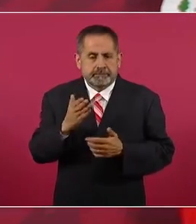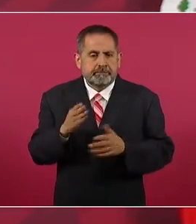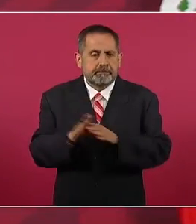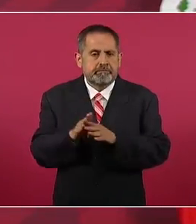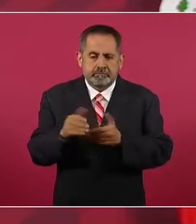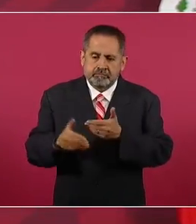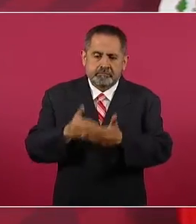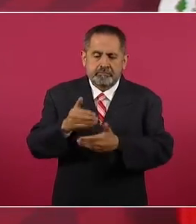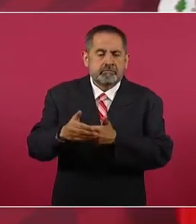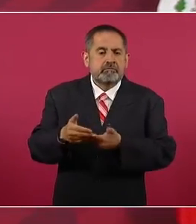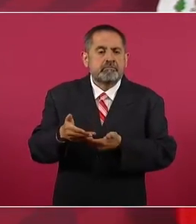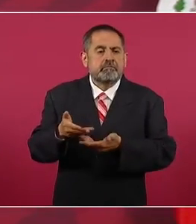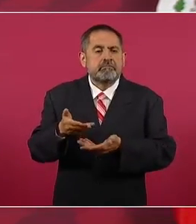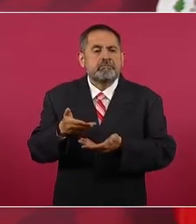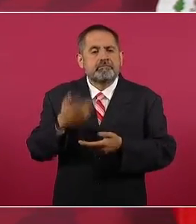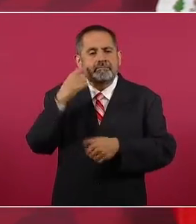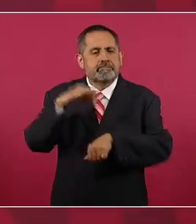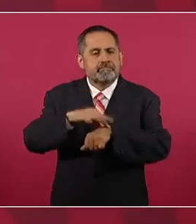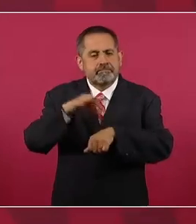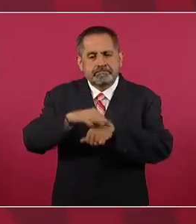se avanzó en lo de servicio médico